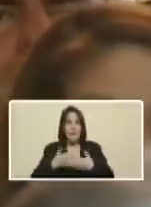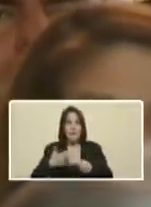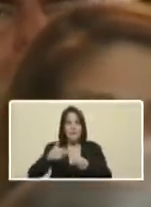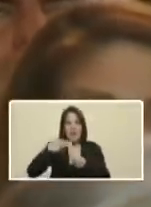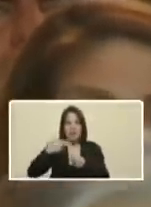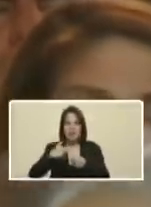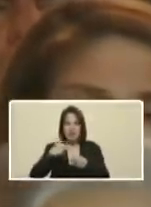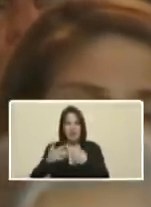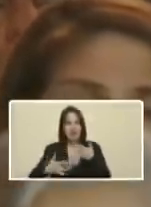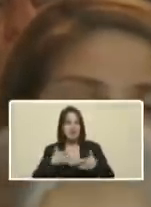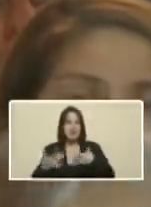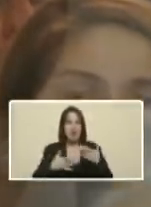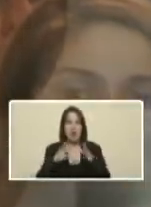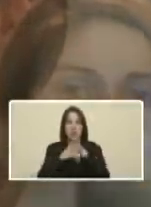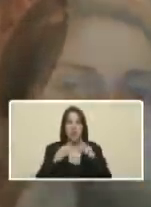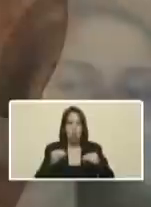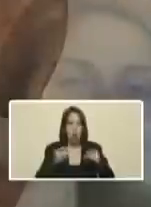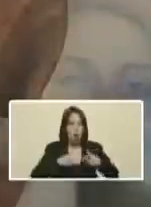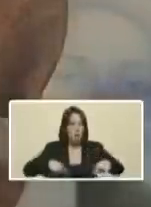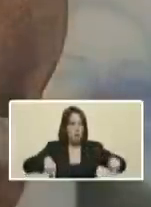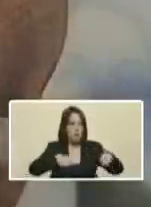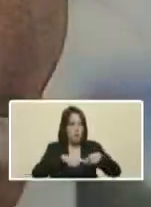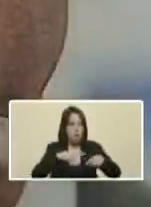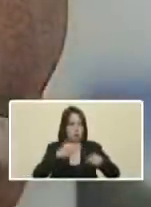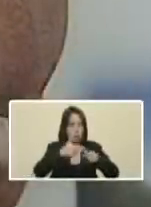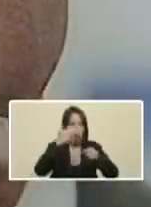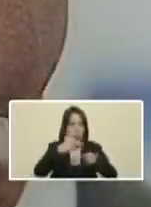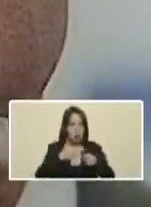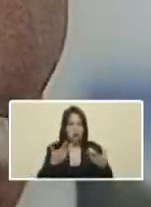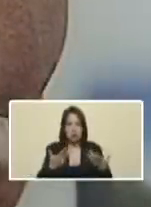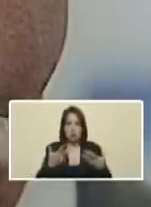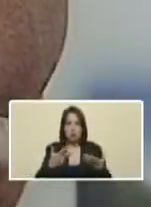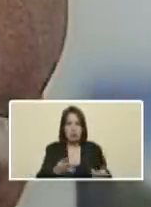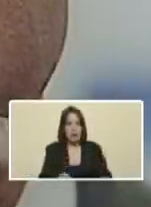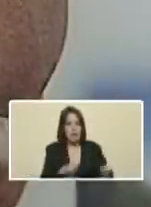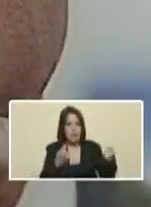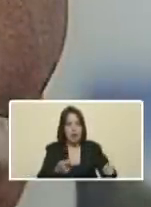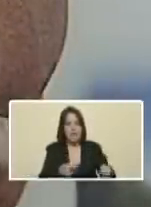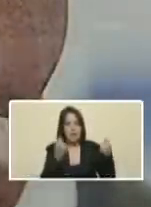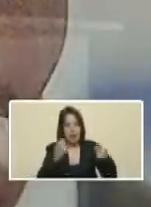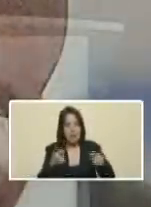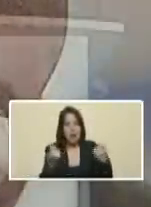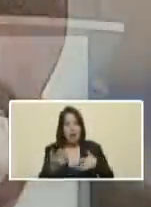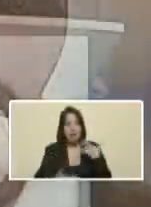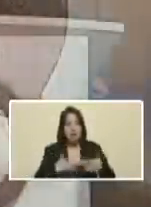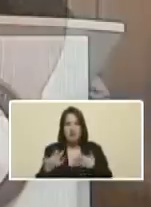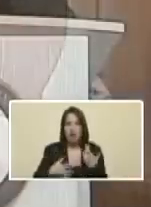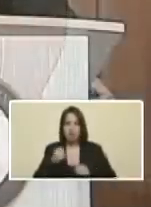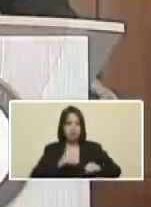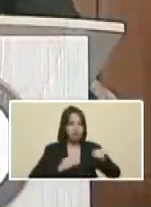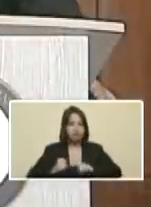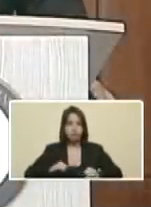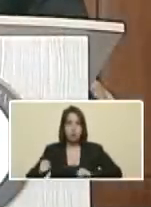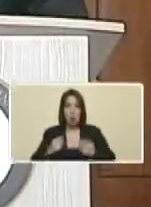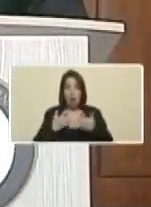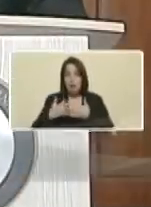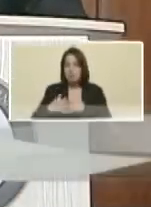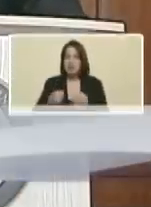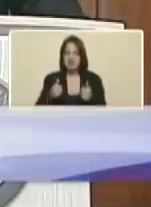quienes activaron cada pozo. Él me lo contó varias veces, porque era una intriga que yo tenía. ¿Cómo fue eso, Alí?